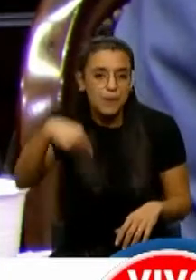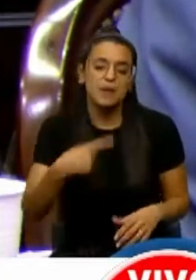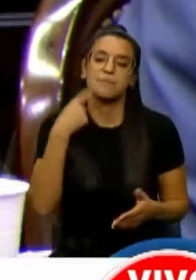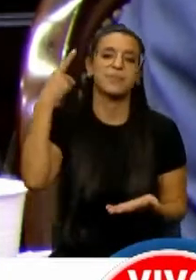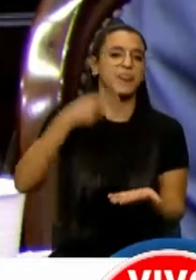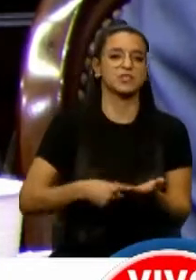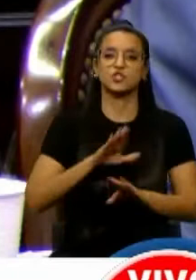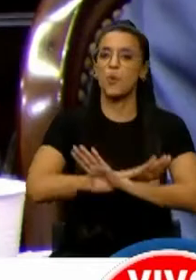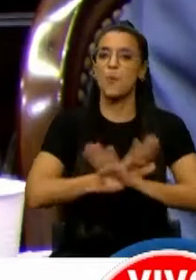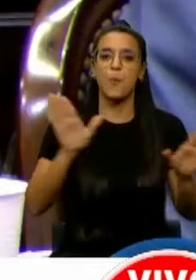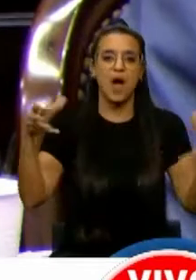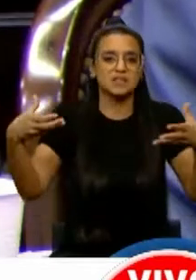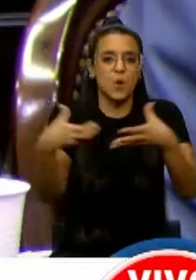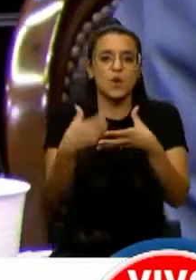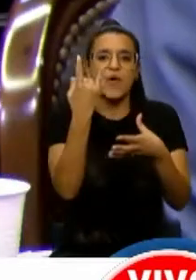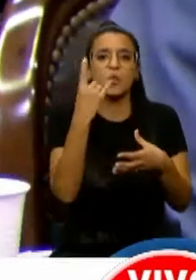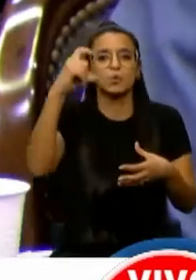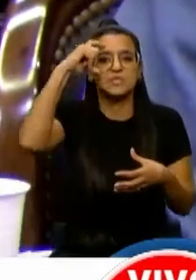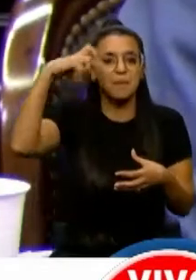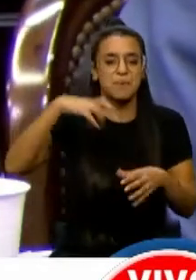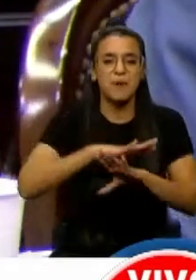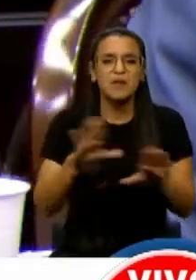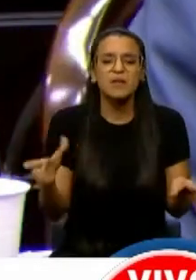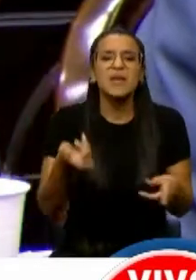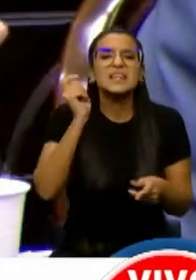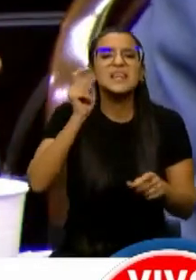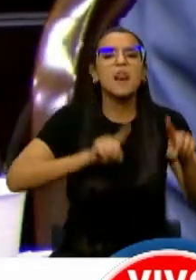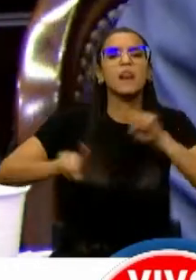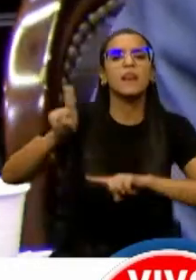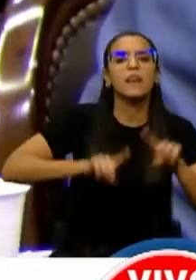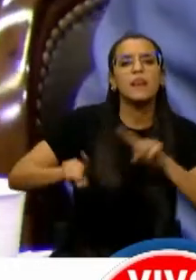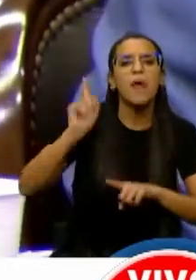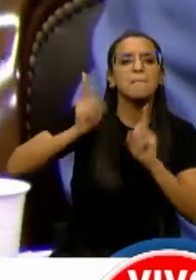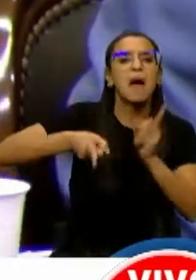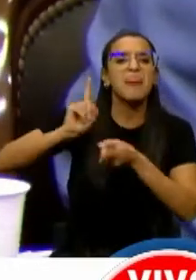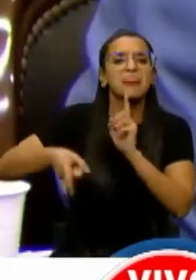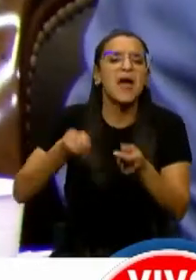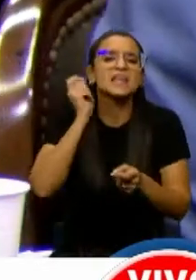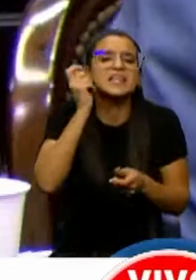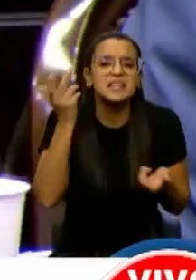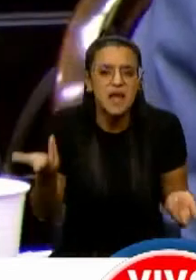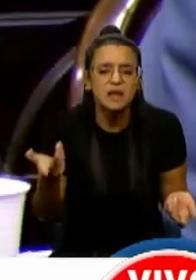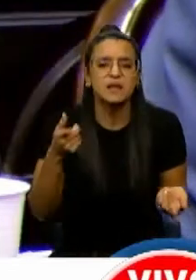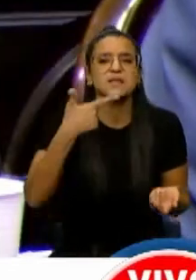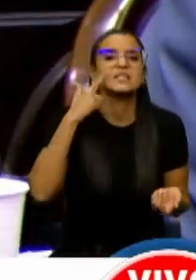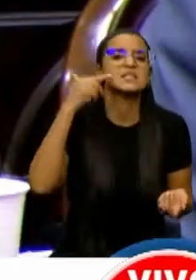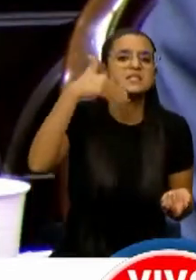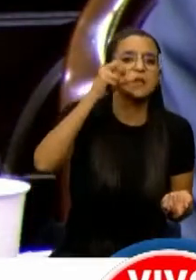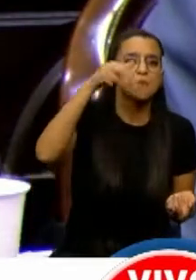decidió desarmar esta unidad. ¿Y quién conducía esta unidad? ¿Quién la conducía?